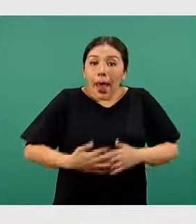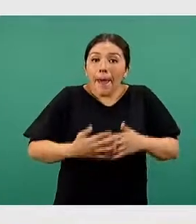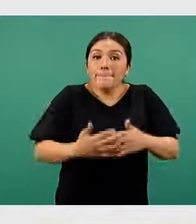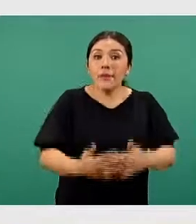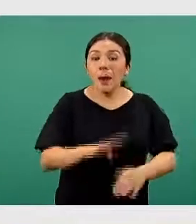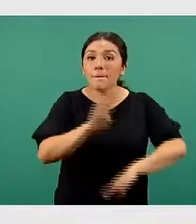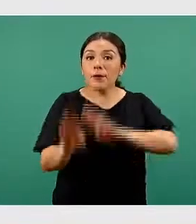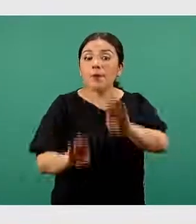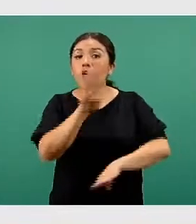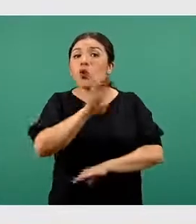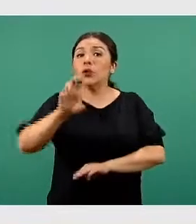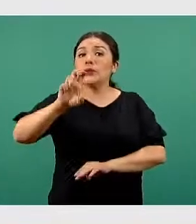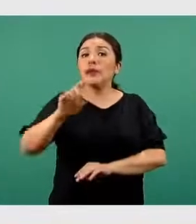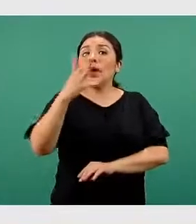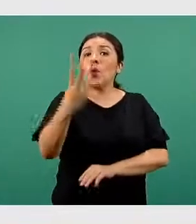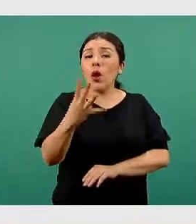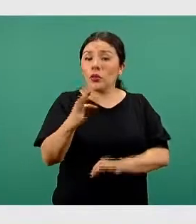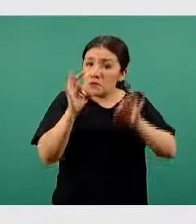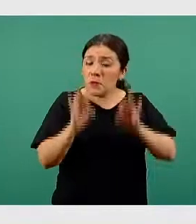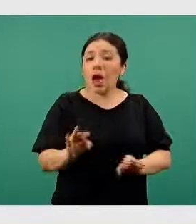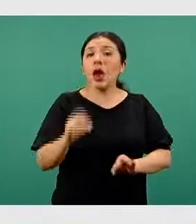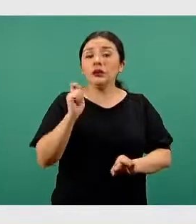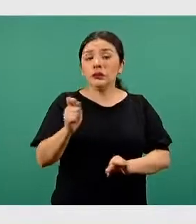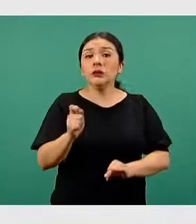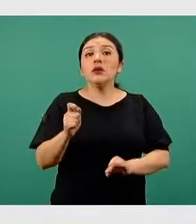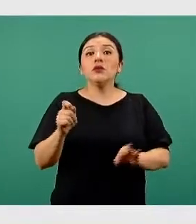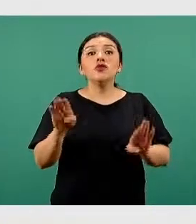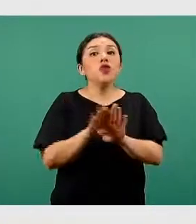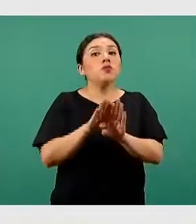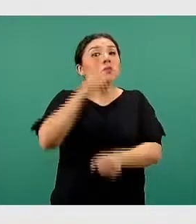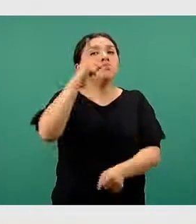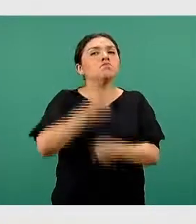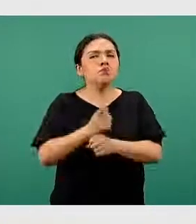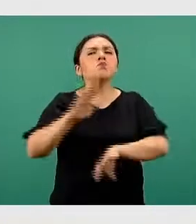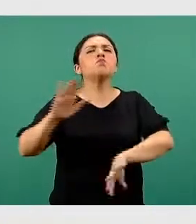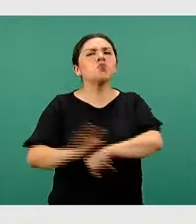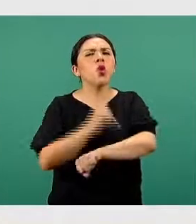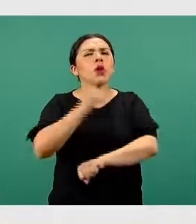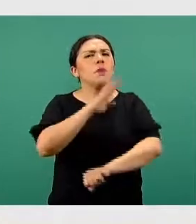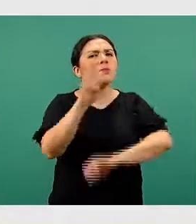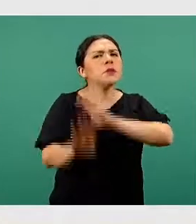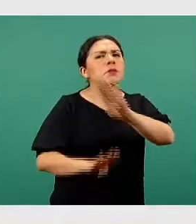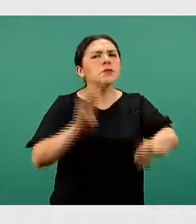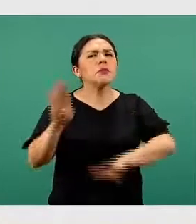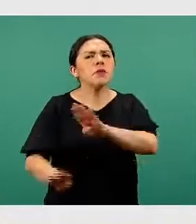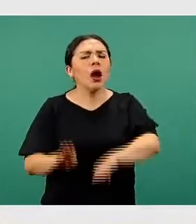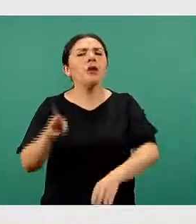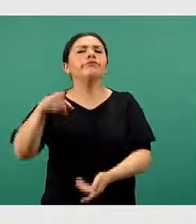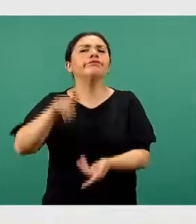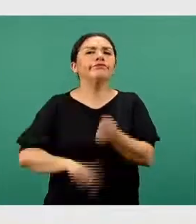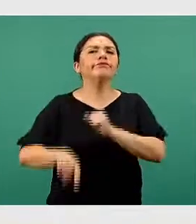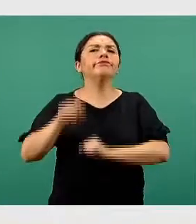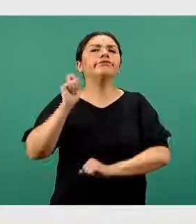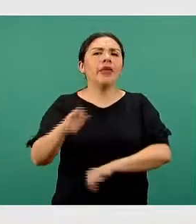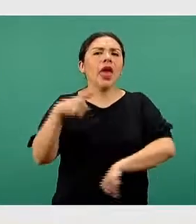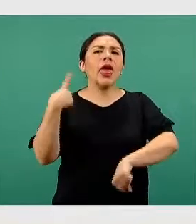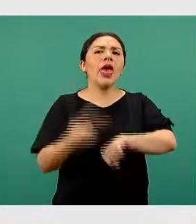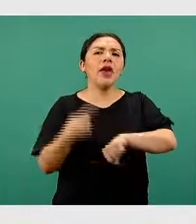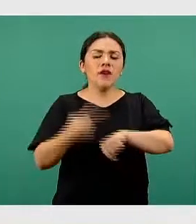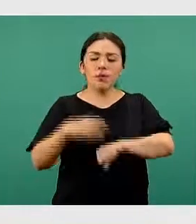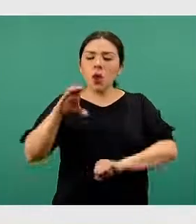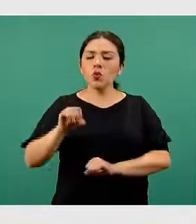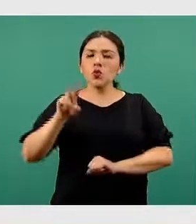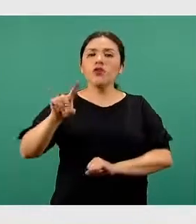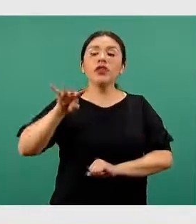de 934, donde la principal causa de defunción fue la enfermedad